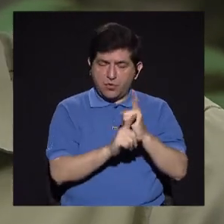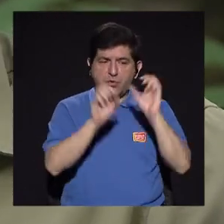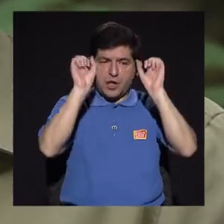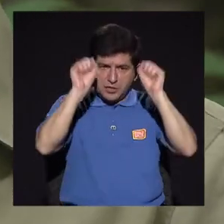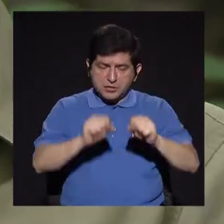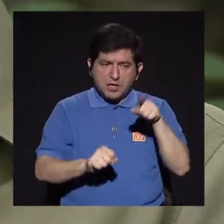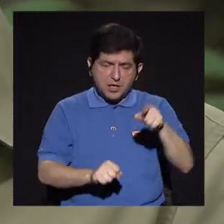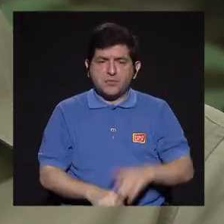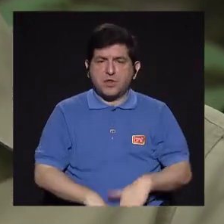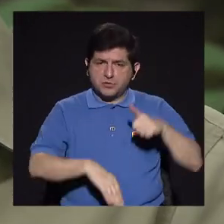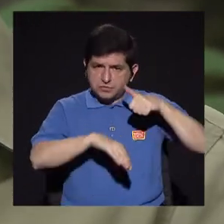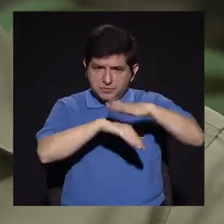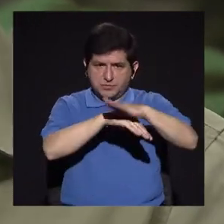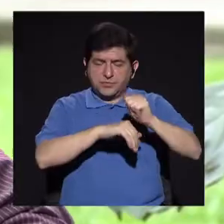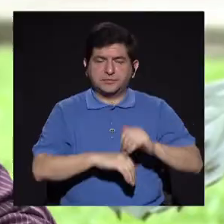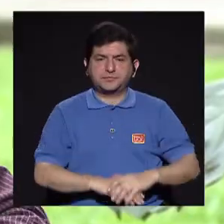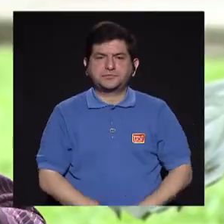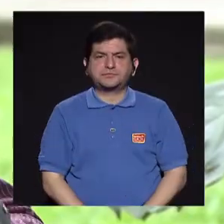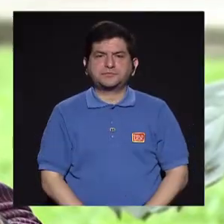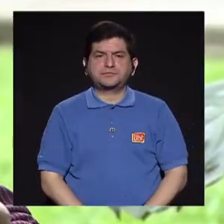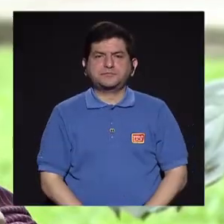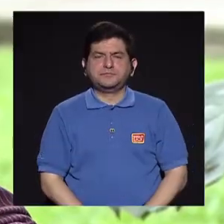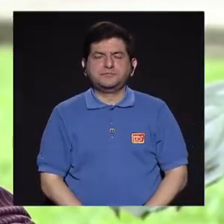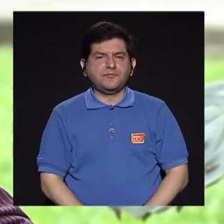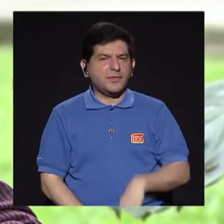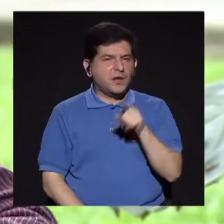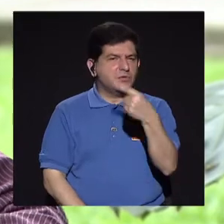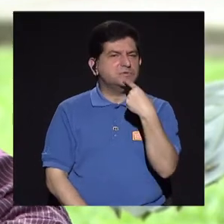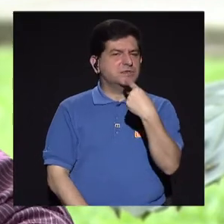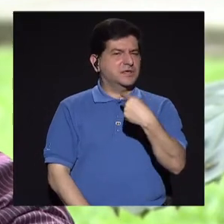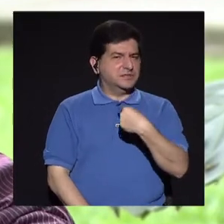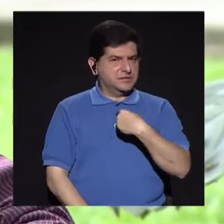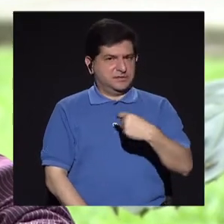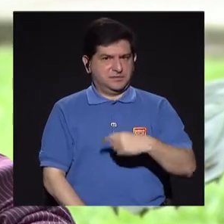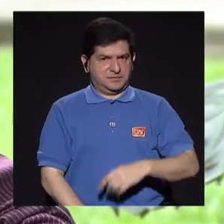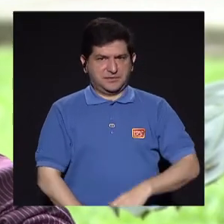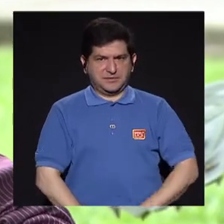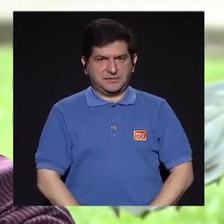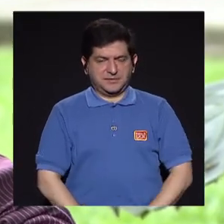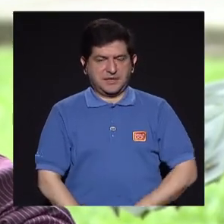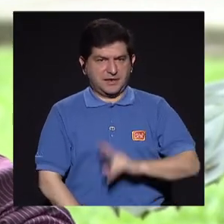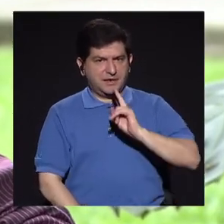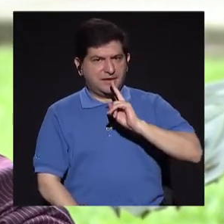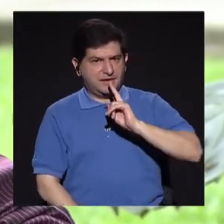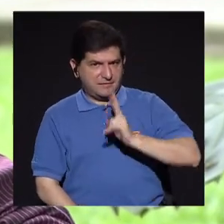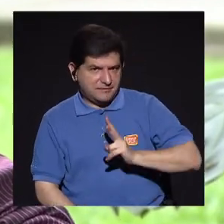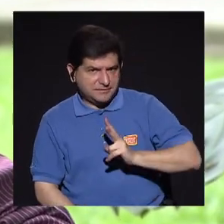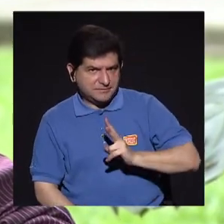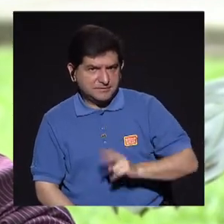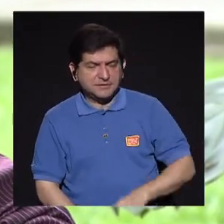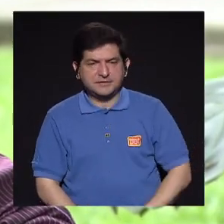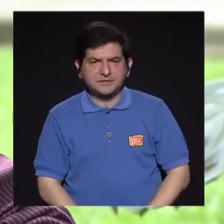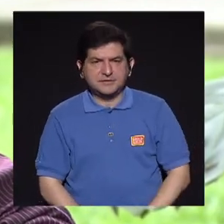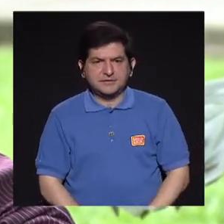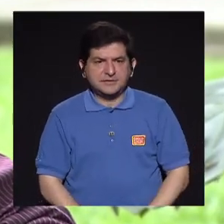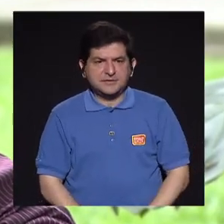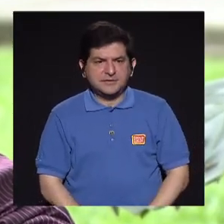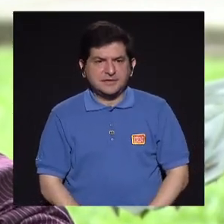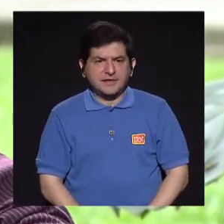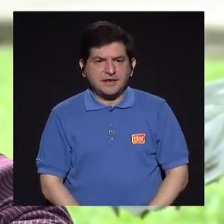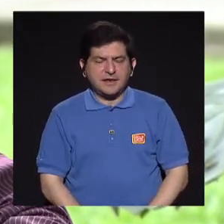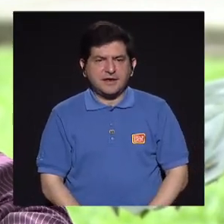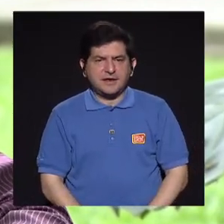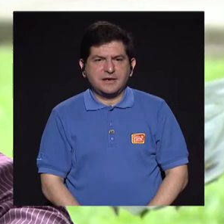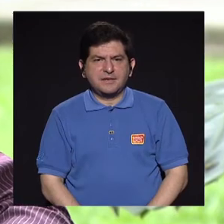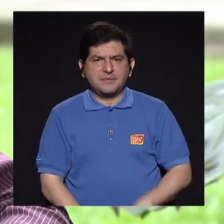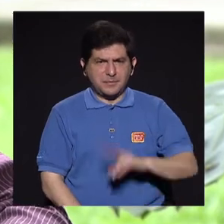se lo pueda prescribir. Don Boris, entonces usted nos está indicando de que realmente el mayor beneficio